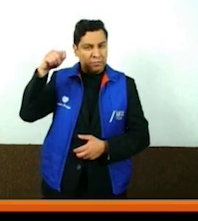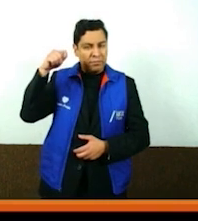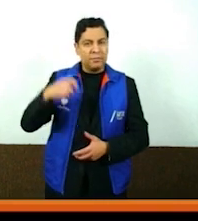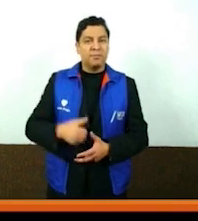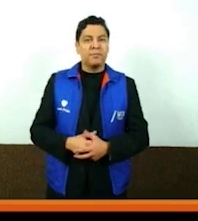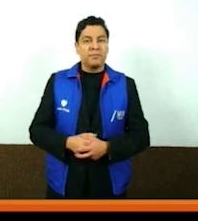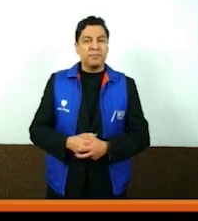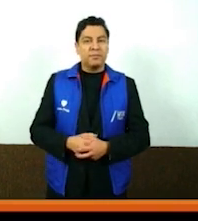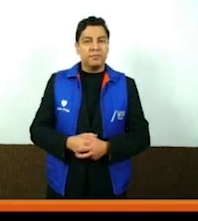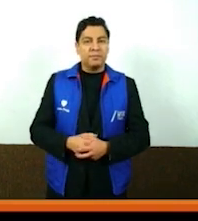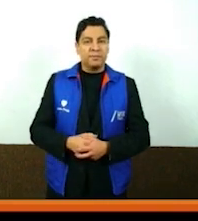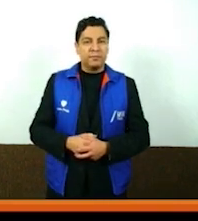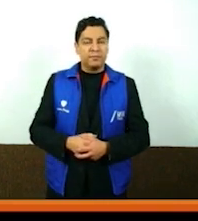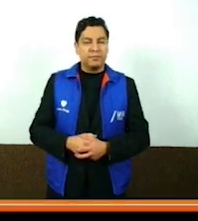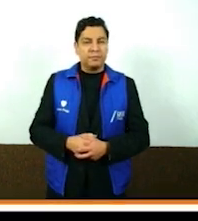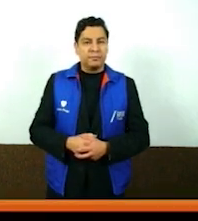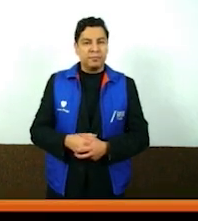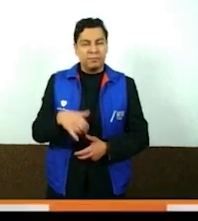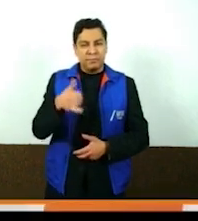Tabasco.